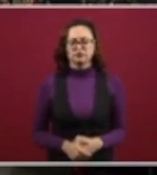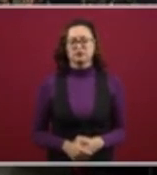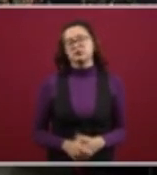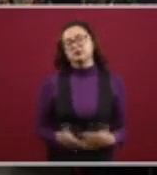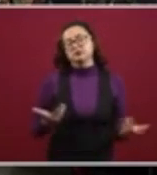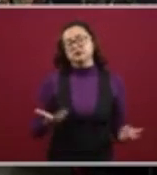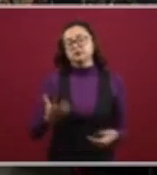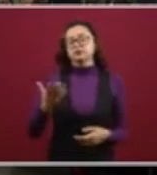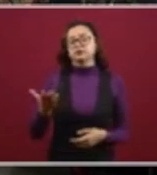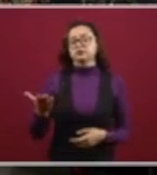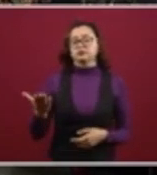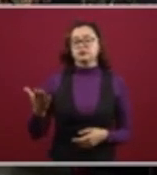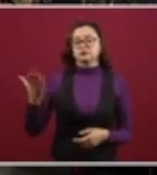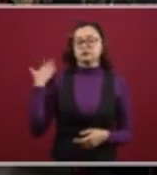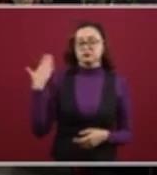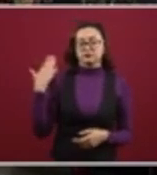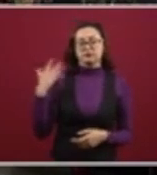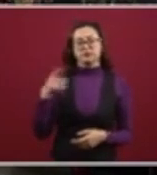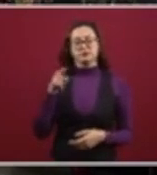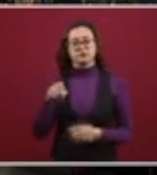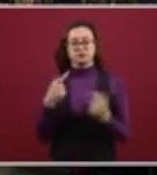Los Amigos había